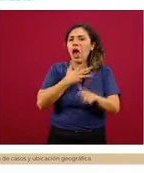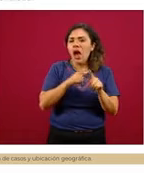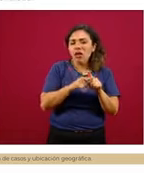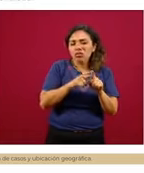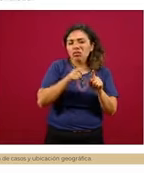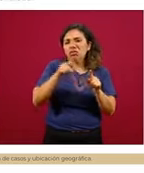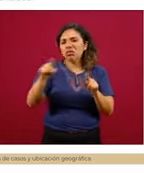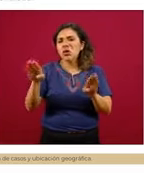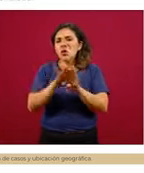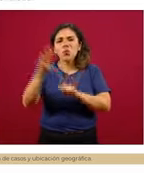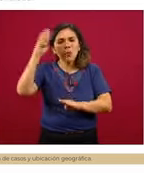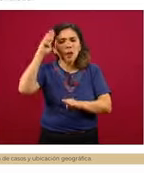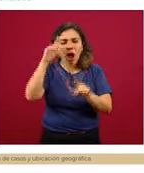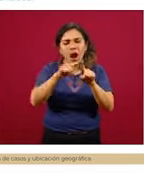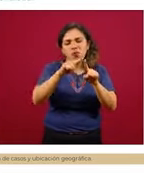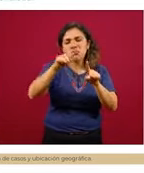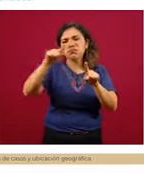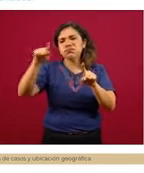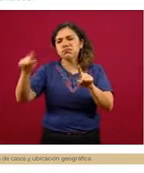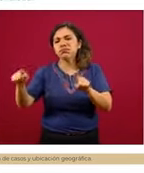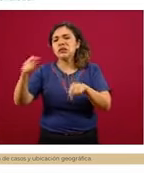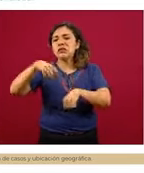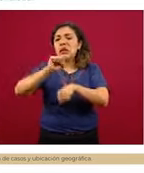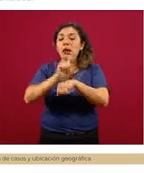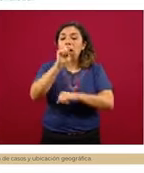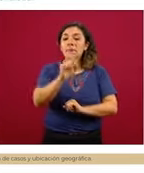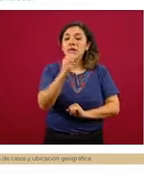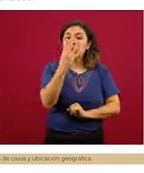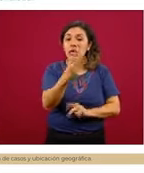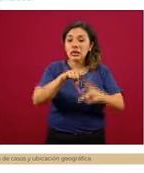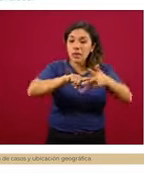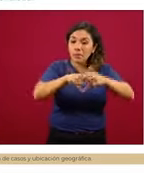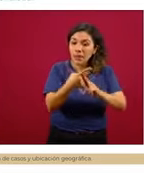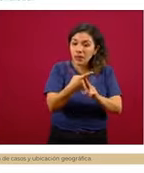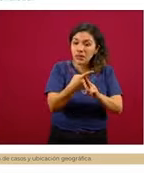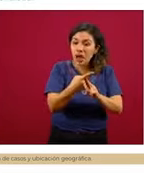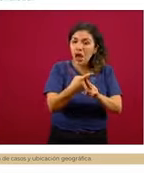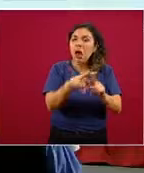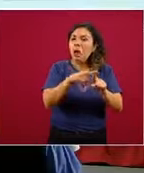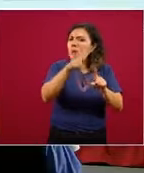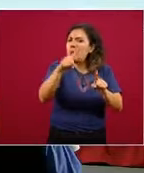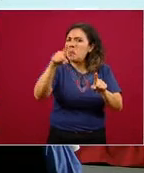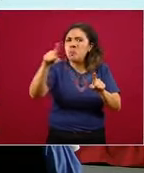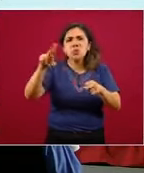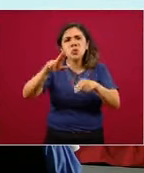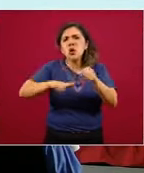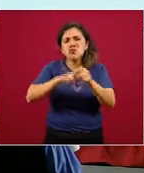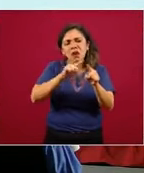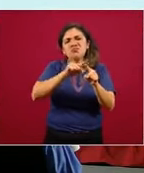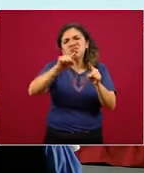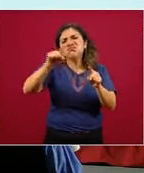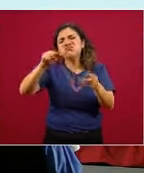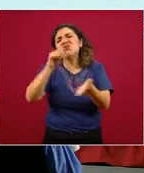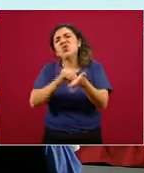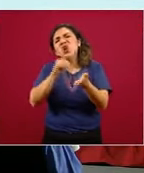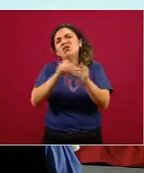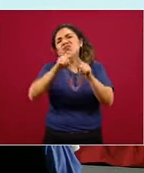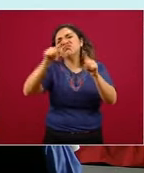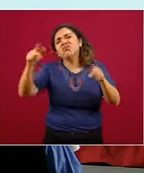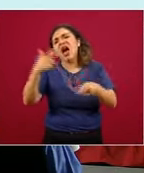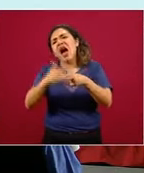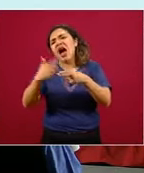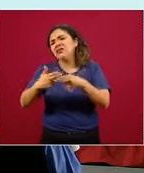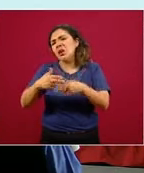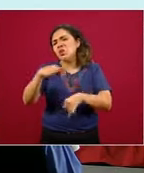más evidente desde la semana 23, sin fluctuaciones importantes y que se mantiene prácticamente